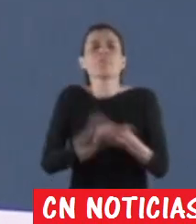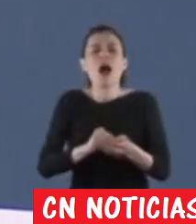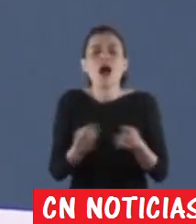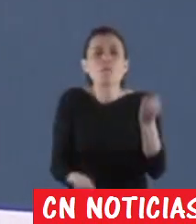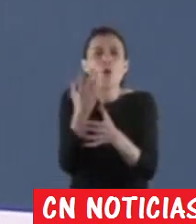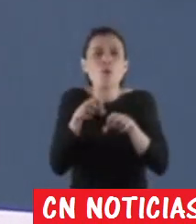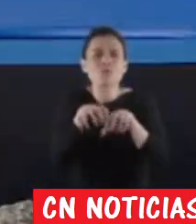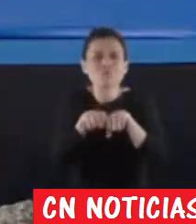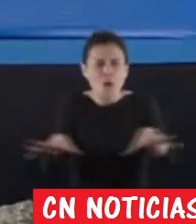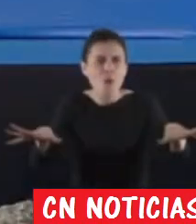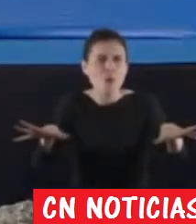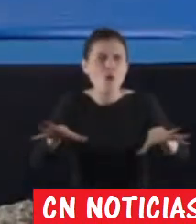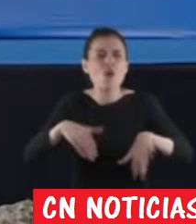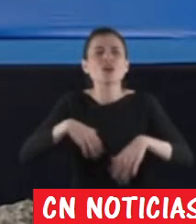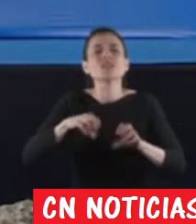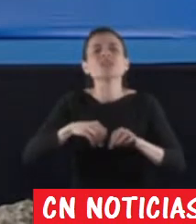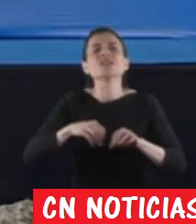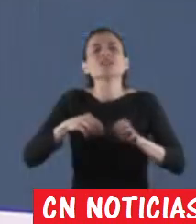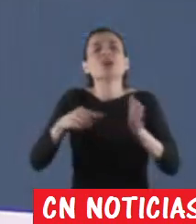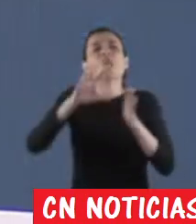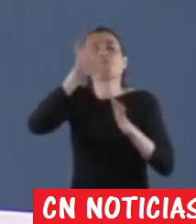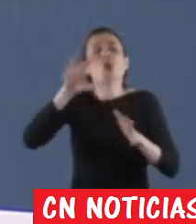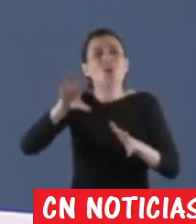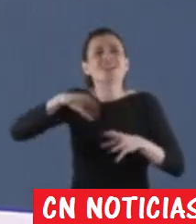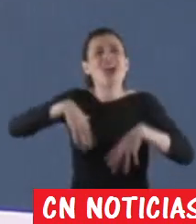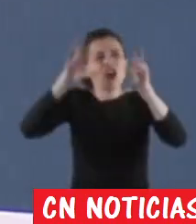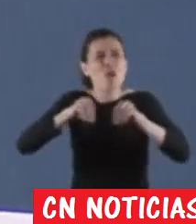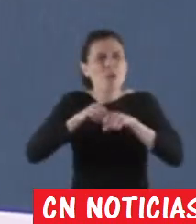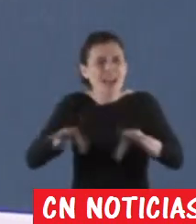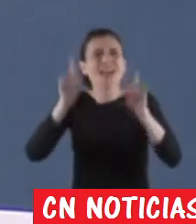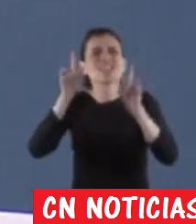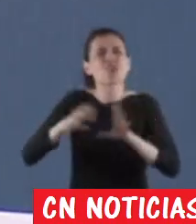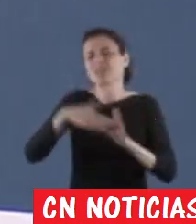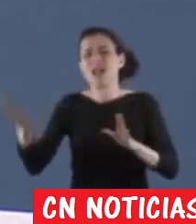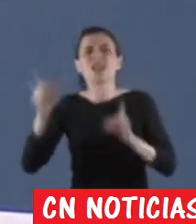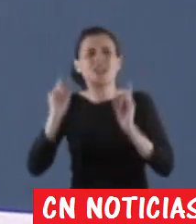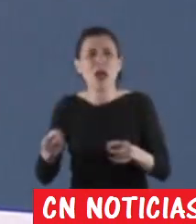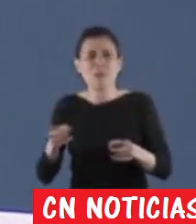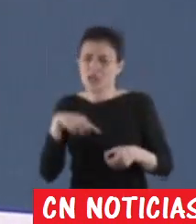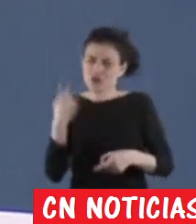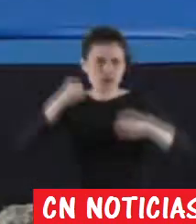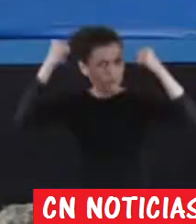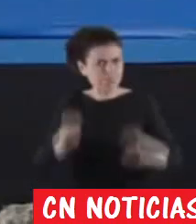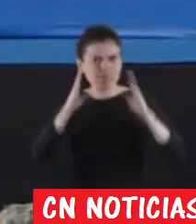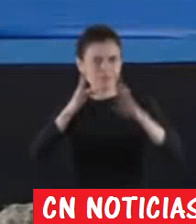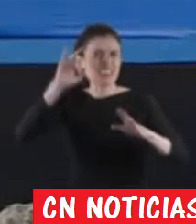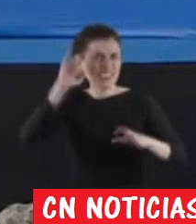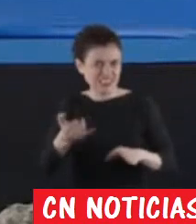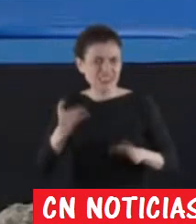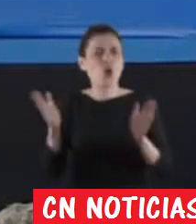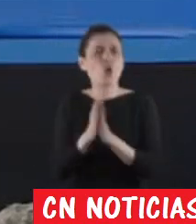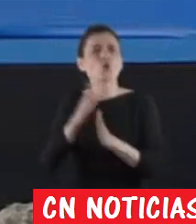este tipo en toda la provincia de Buenos Aires y el conurbano bonaerense. Lo vamos a hacer, Alberto, con el